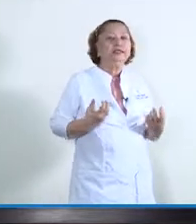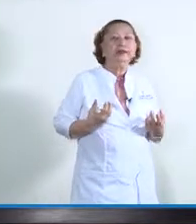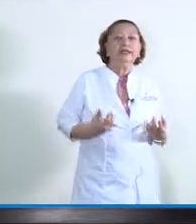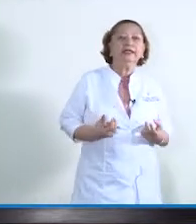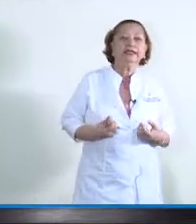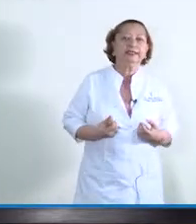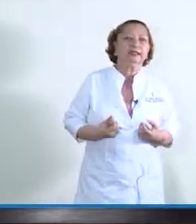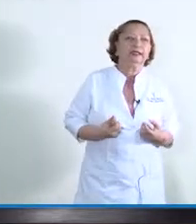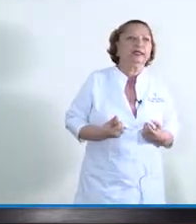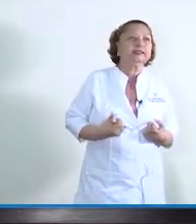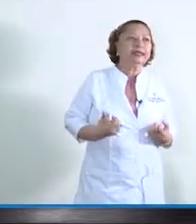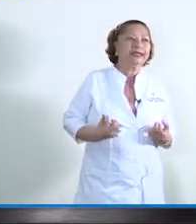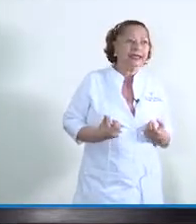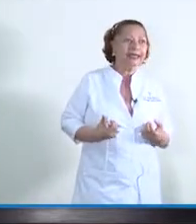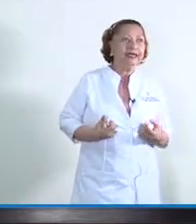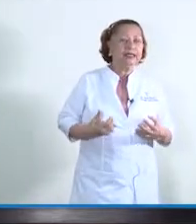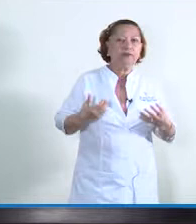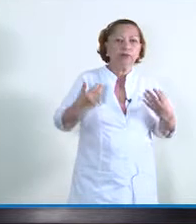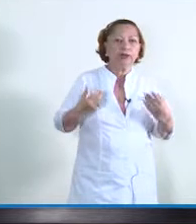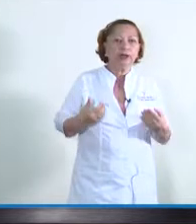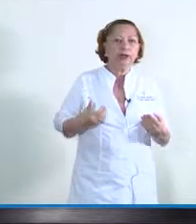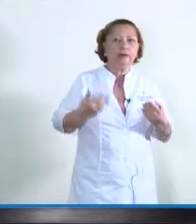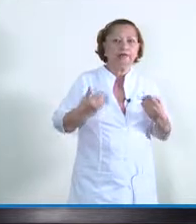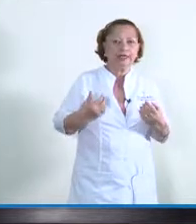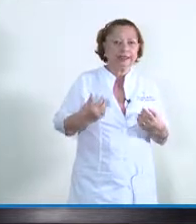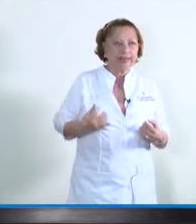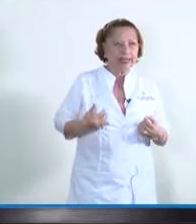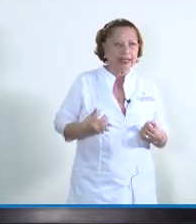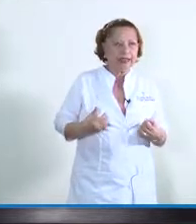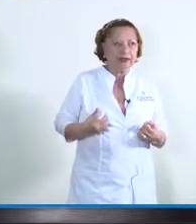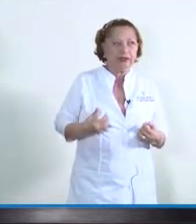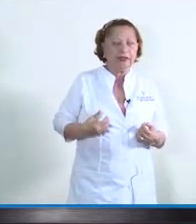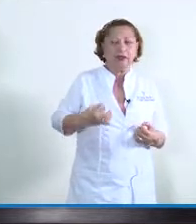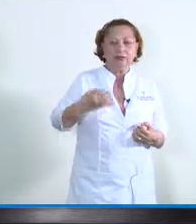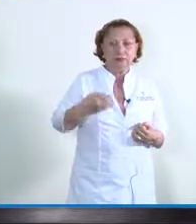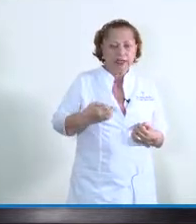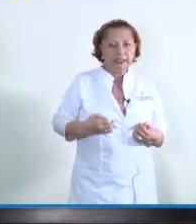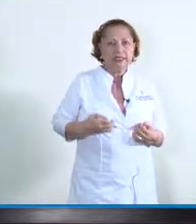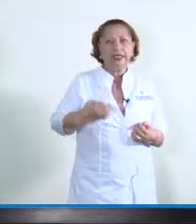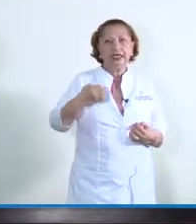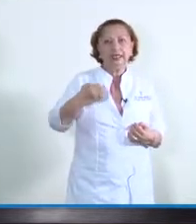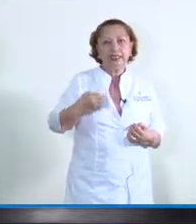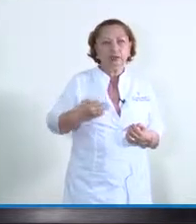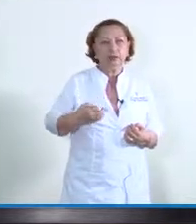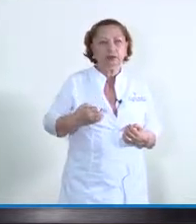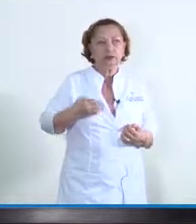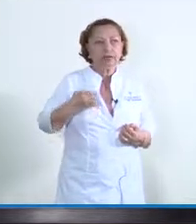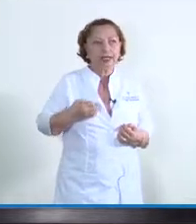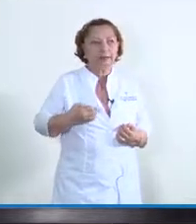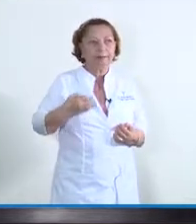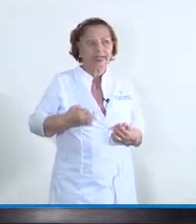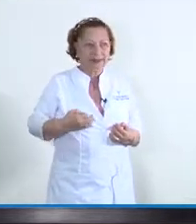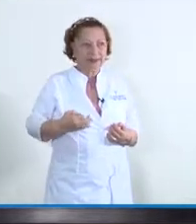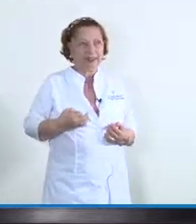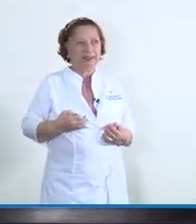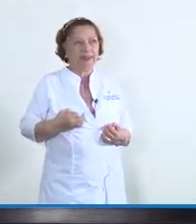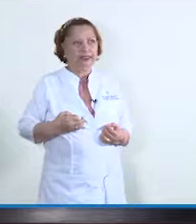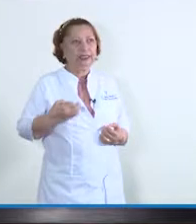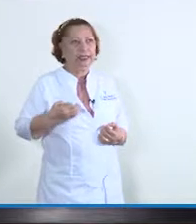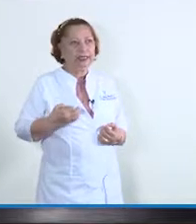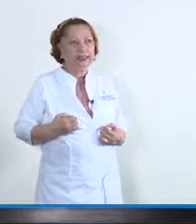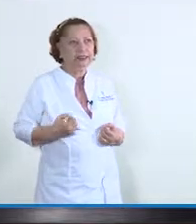Una víctima directa es aquella que fue afectada física y